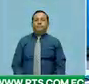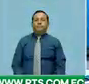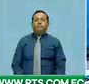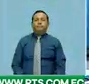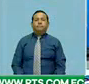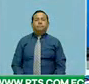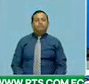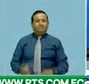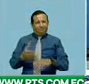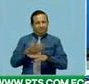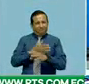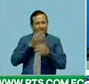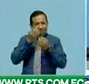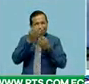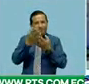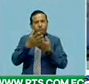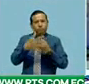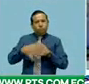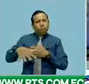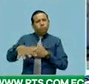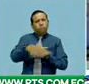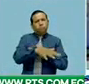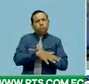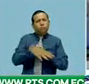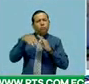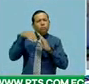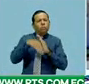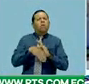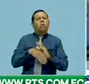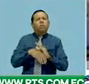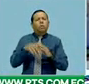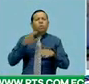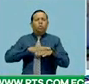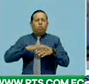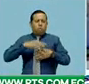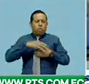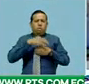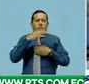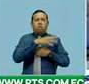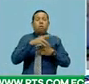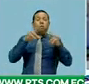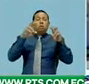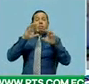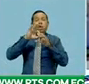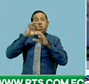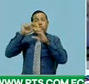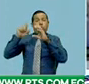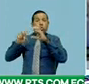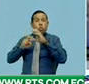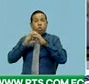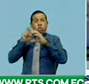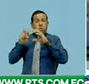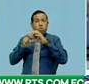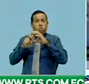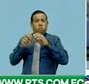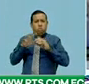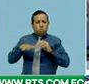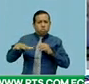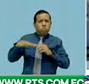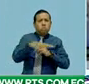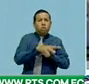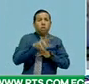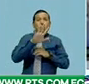Como lo dijimos, uno de los sectores más afectados por la pandemia es el turístico. Según cifras de las cámaras,